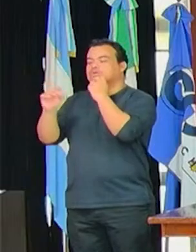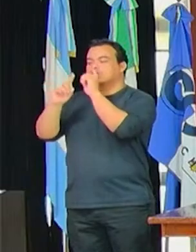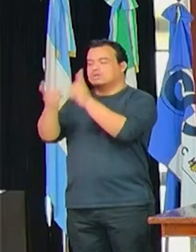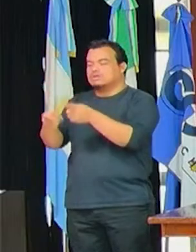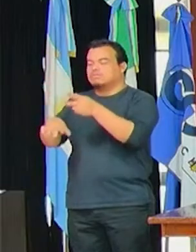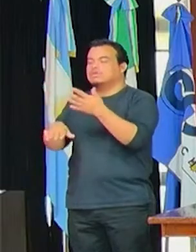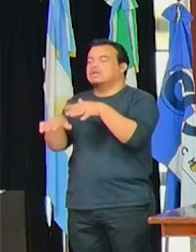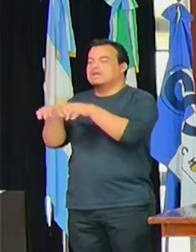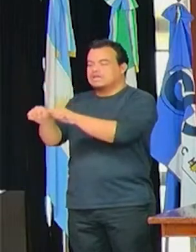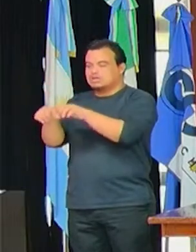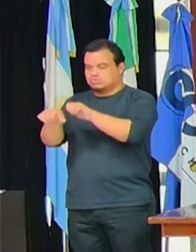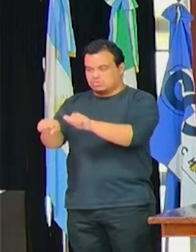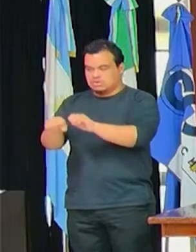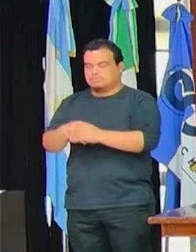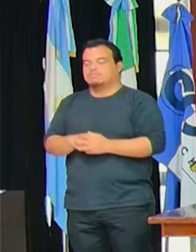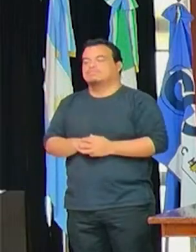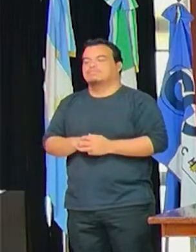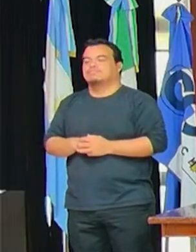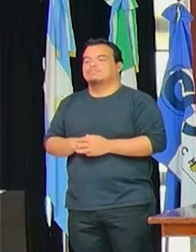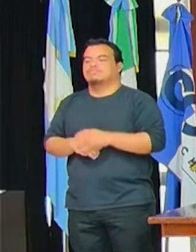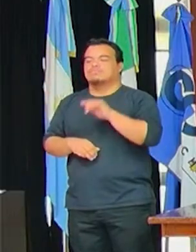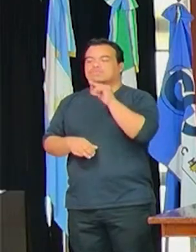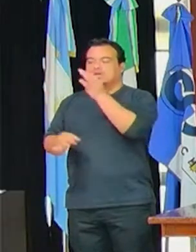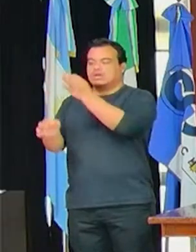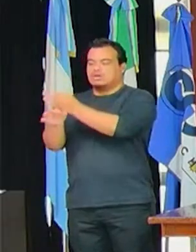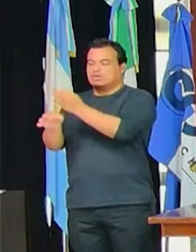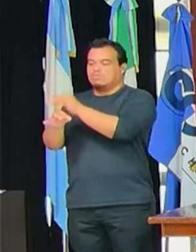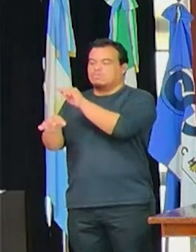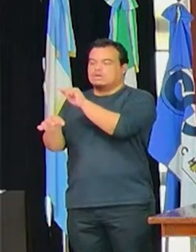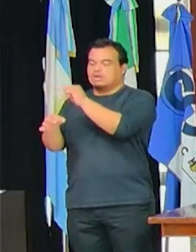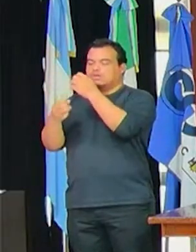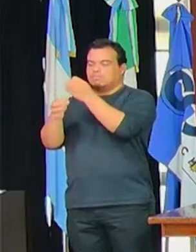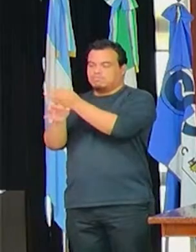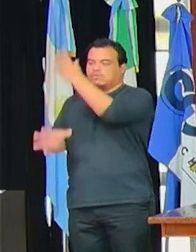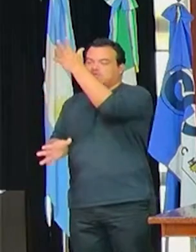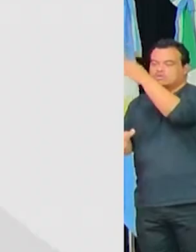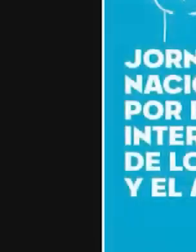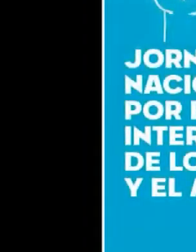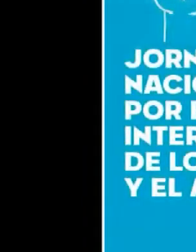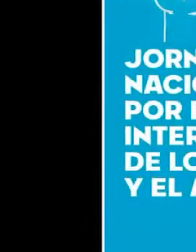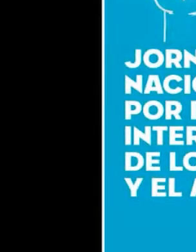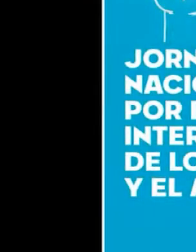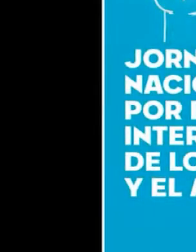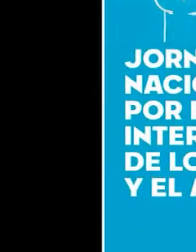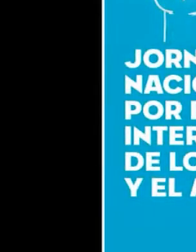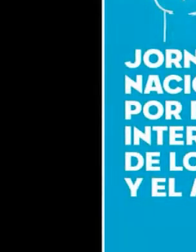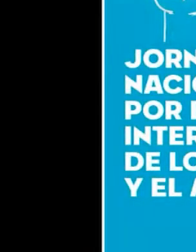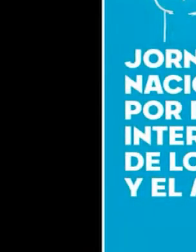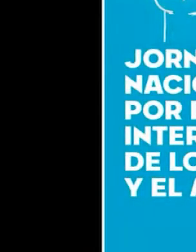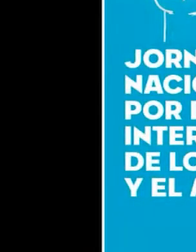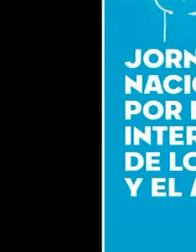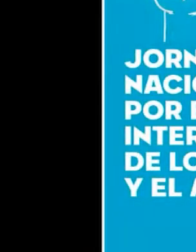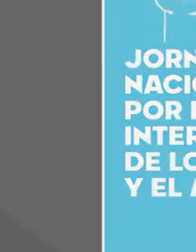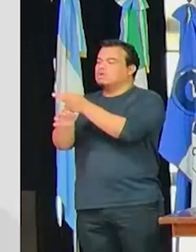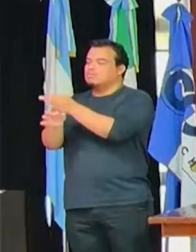del Regional Capital, Colegio Profesional de Kinesiólogos y Fisioterapeutas de la provincia de Córdoba y Colegio Profesional de Entre Ríos.